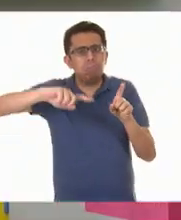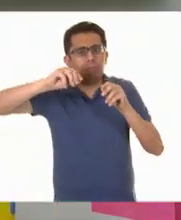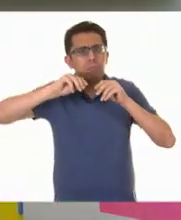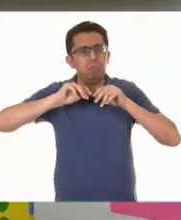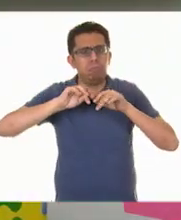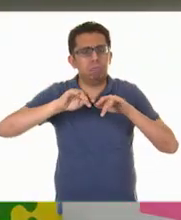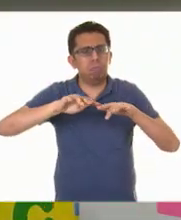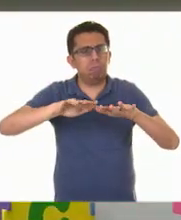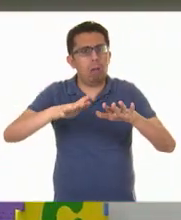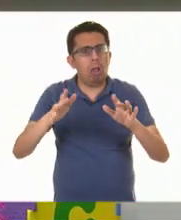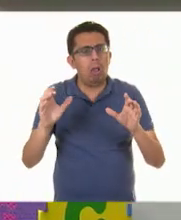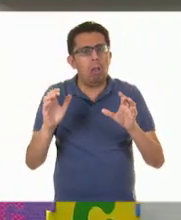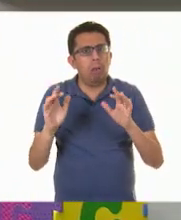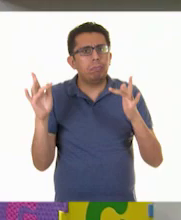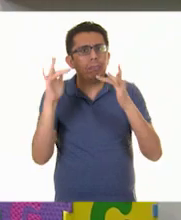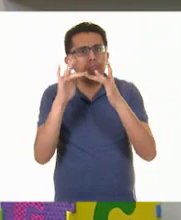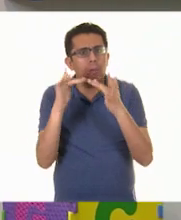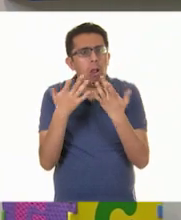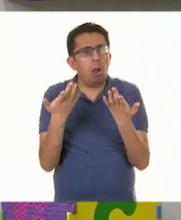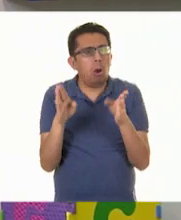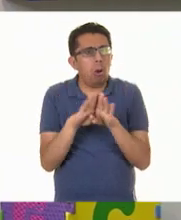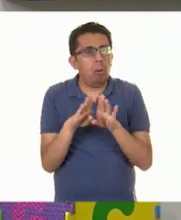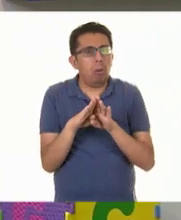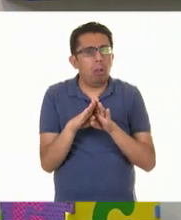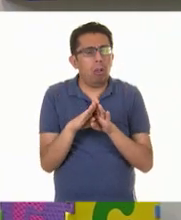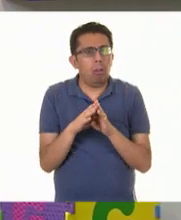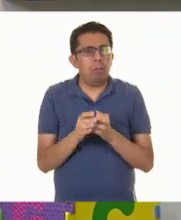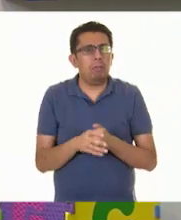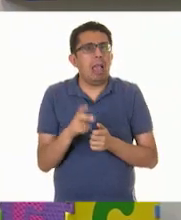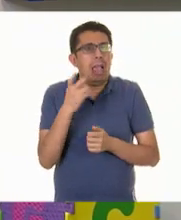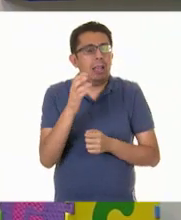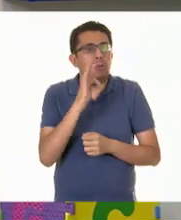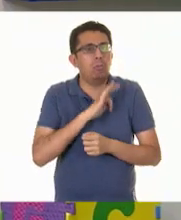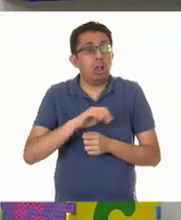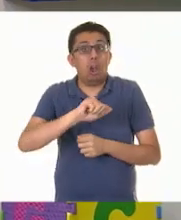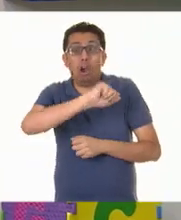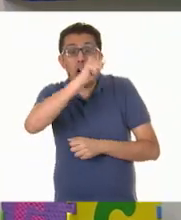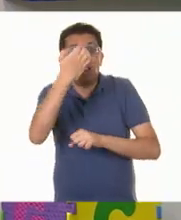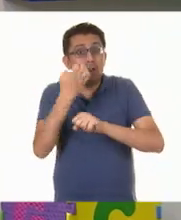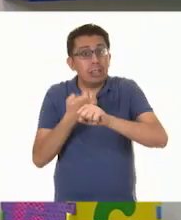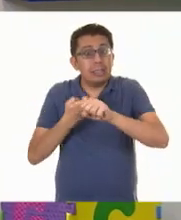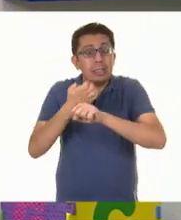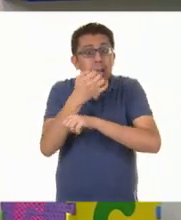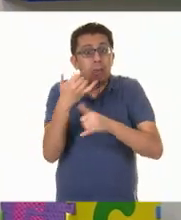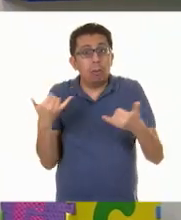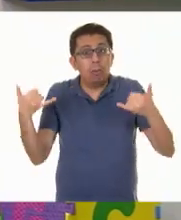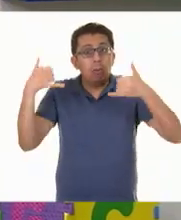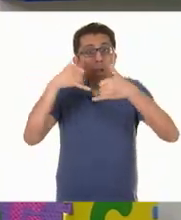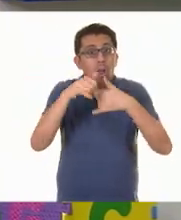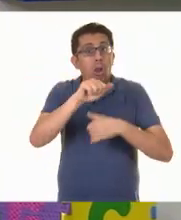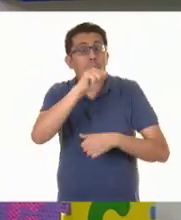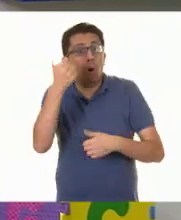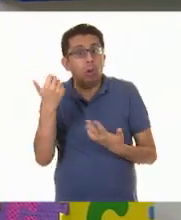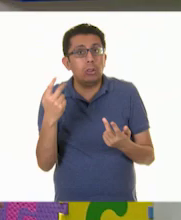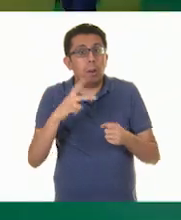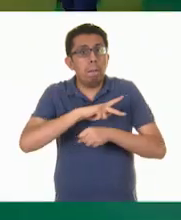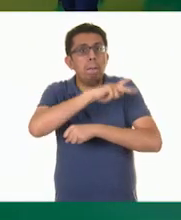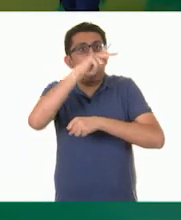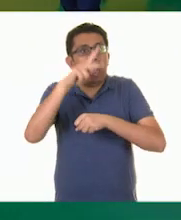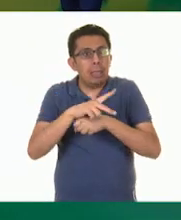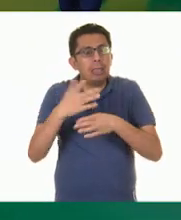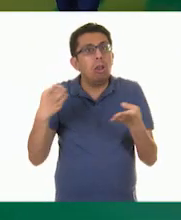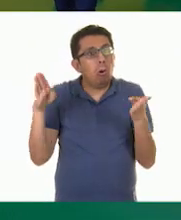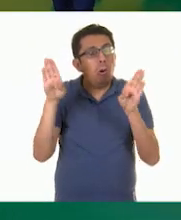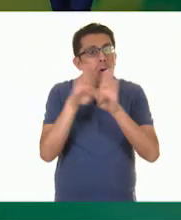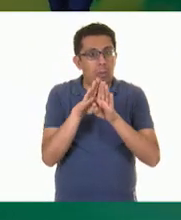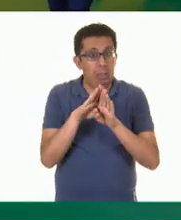incluso podíamos comunicarnos hasta con nuestros familiares que vivían en otro estado o en otro país? Exacto. ¿Te gustaría conocer